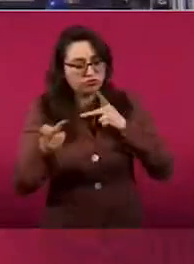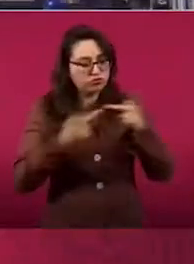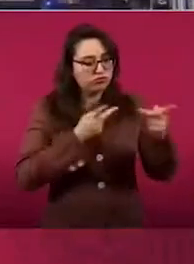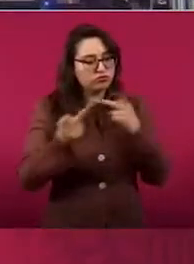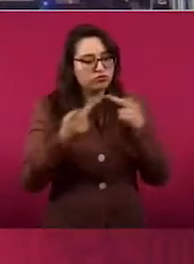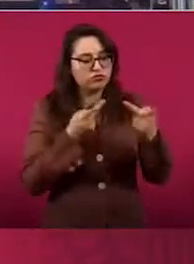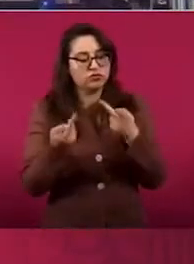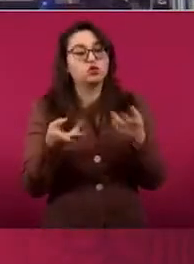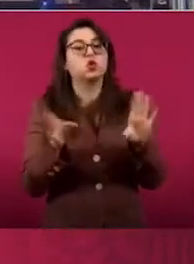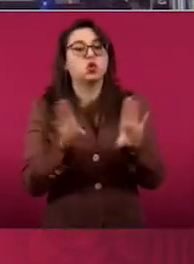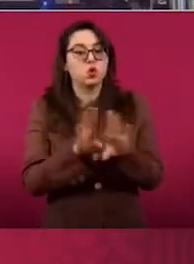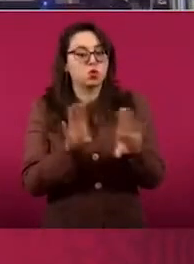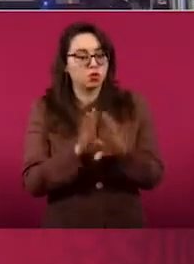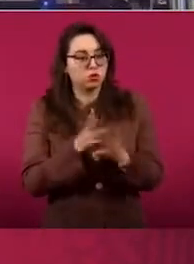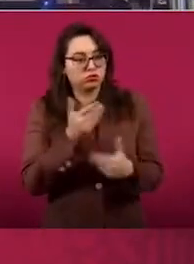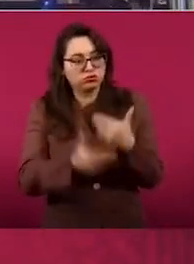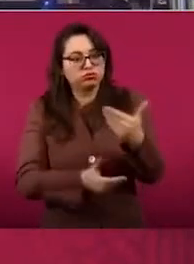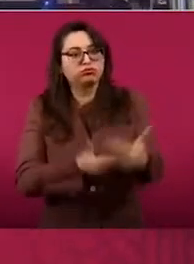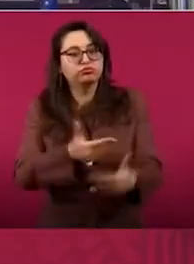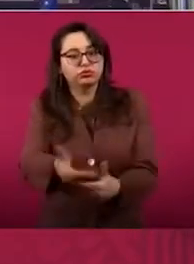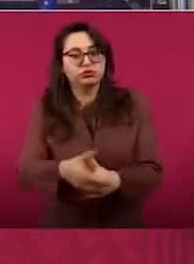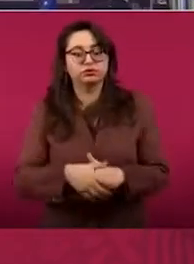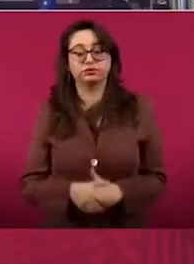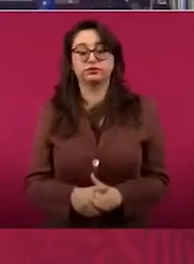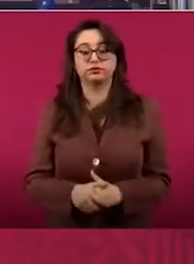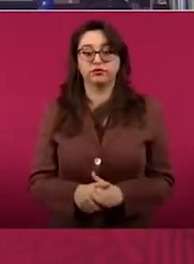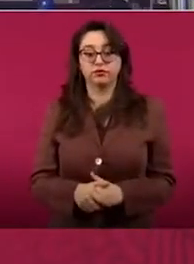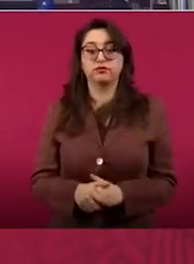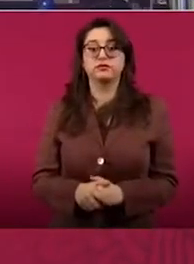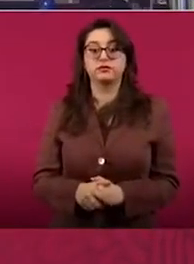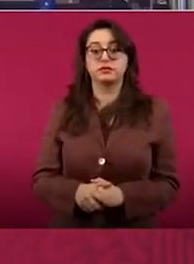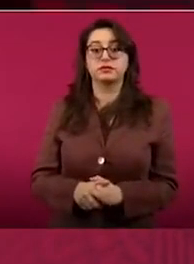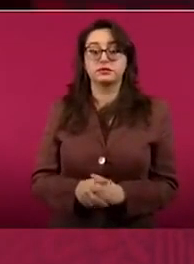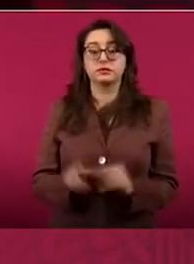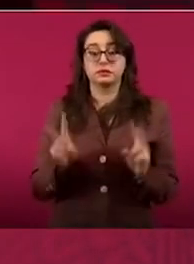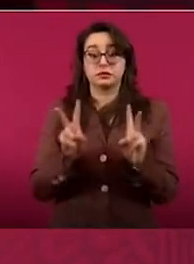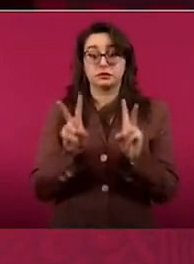Bueno, en términos de mercado, también